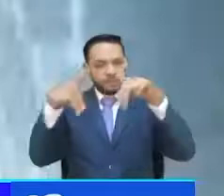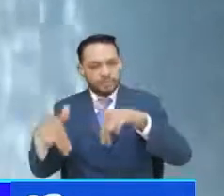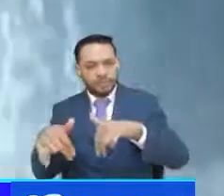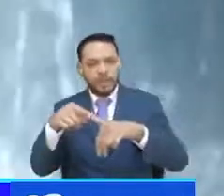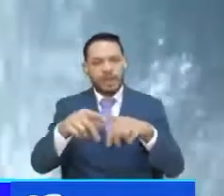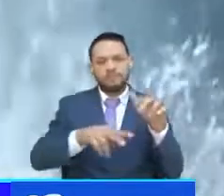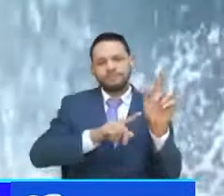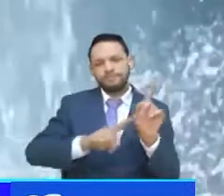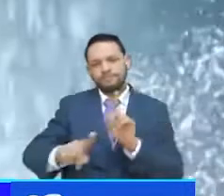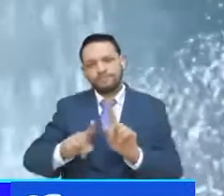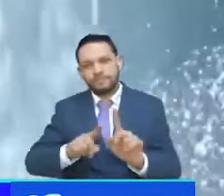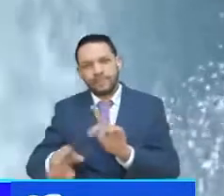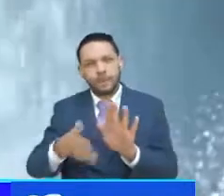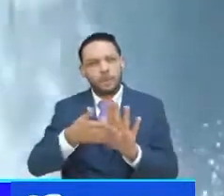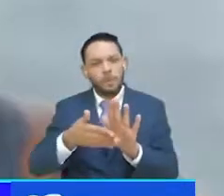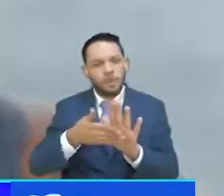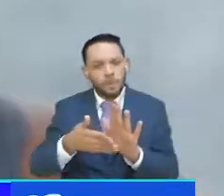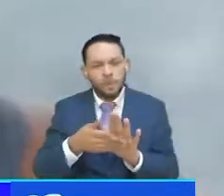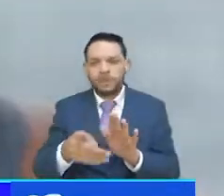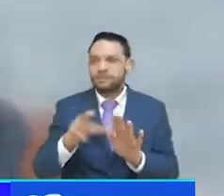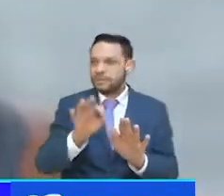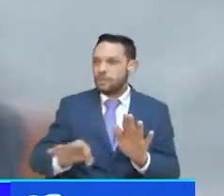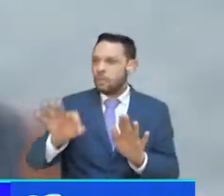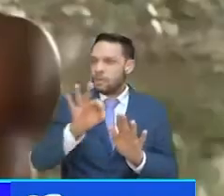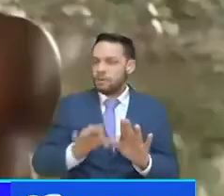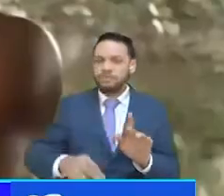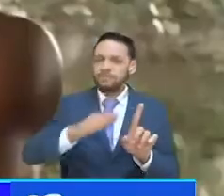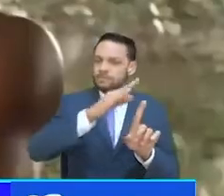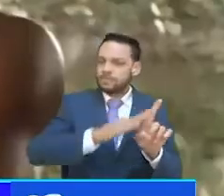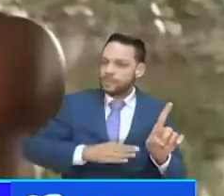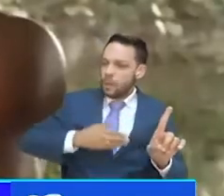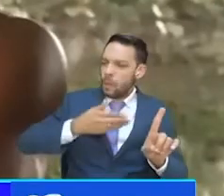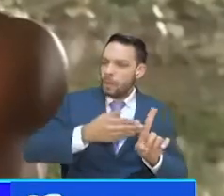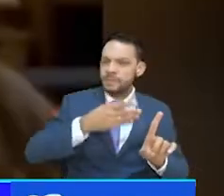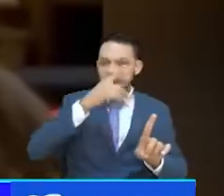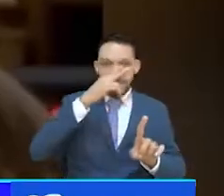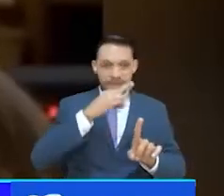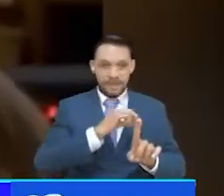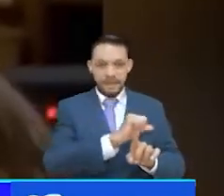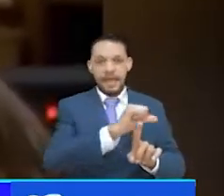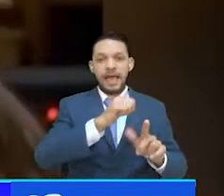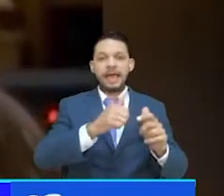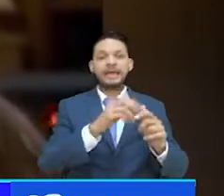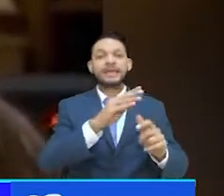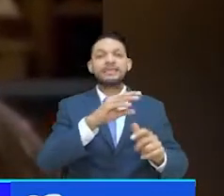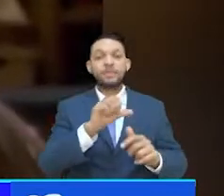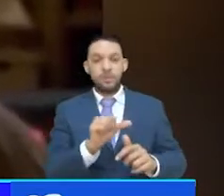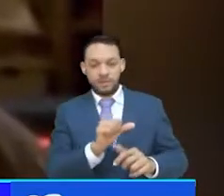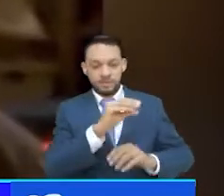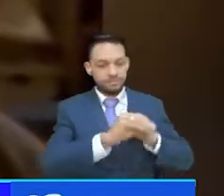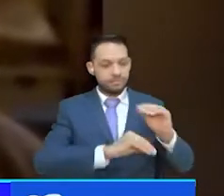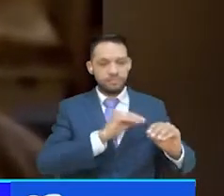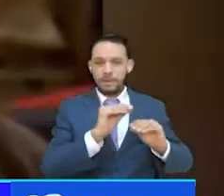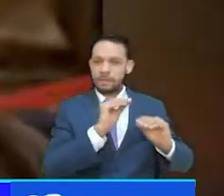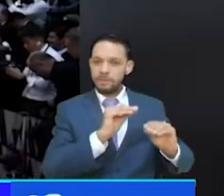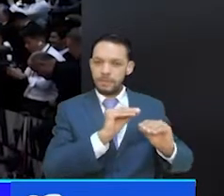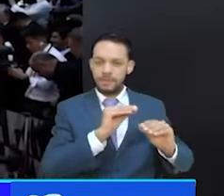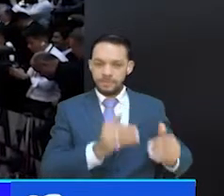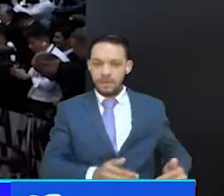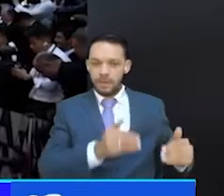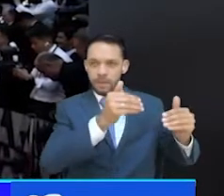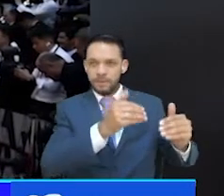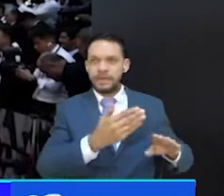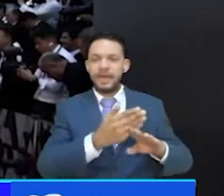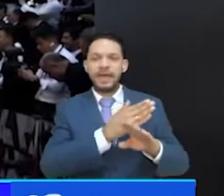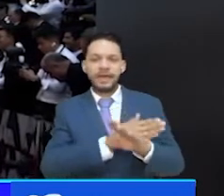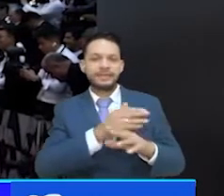Catwoman. Una muestra sin duda del cariño que el artista tiene por la hija de su mujer, a la que ha visto crecer como intérprete. Entre las razones de la ruptura